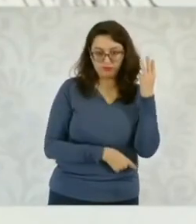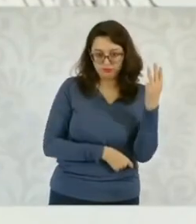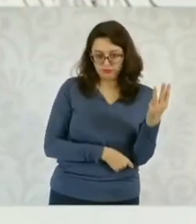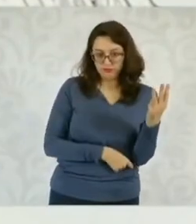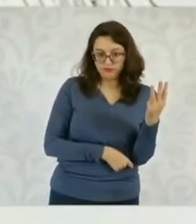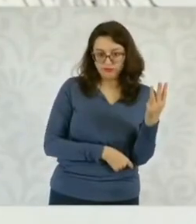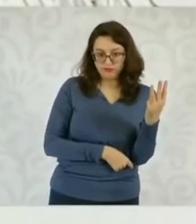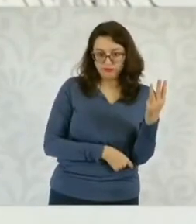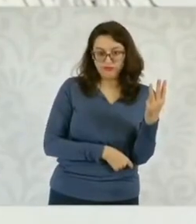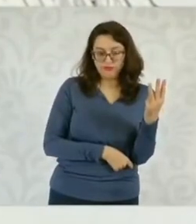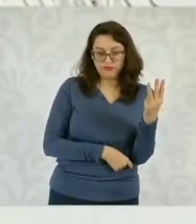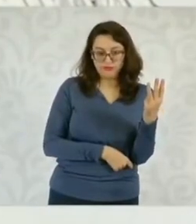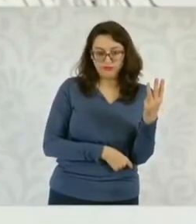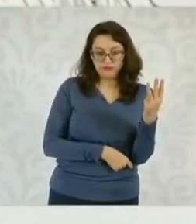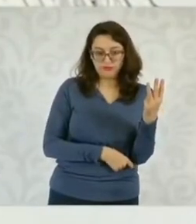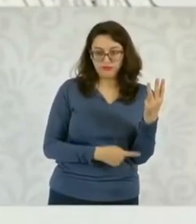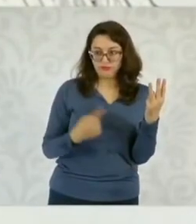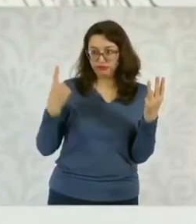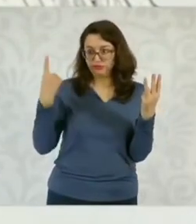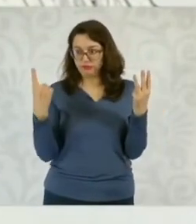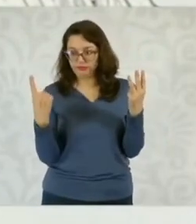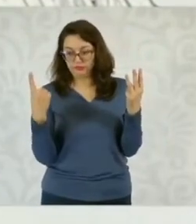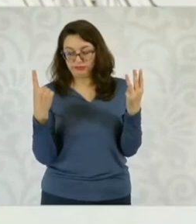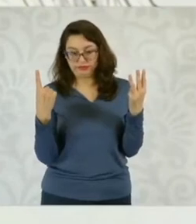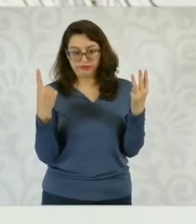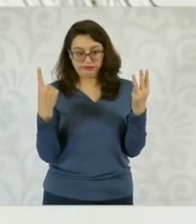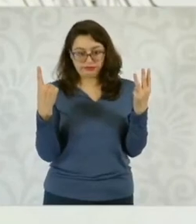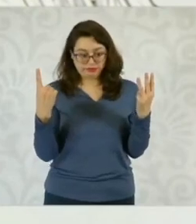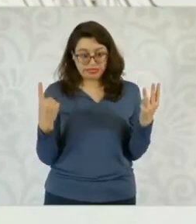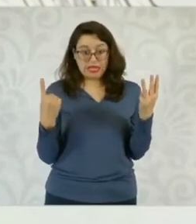una sola dirección, pues que decide